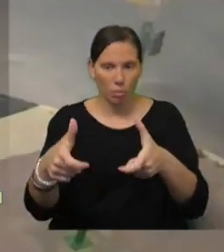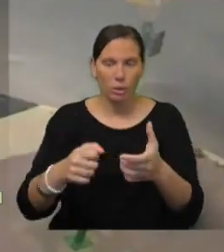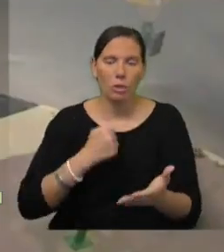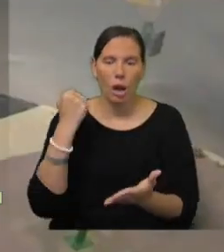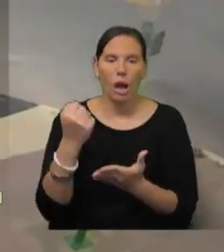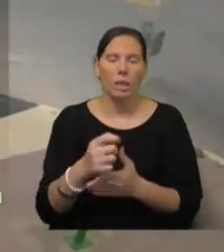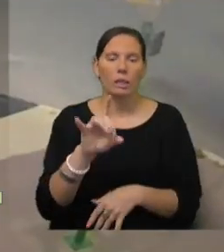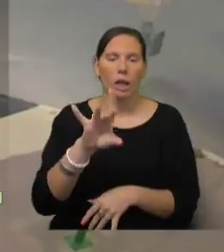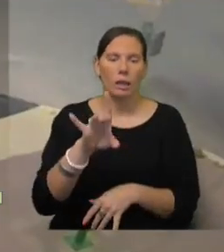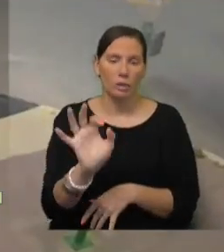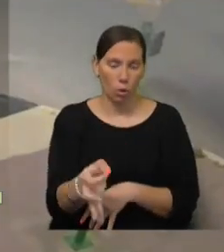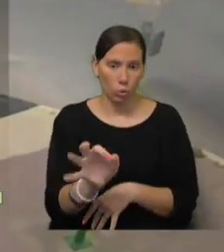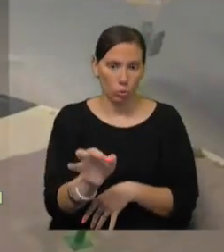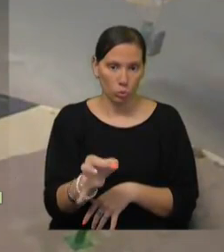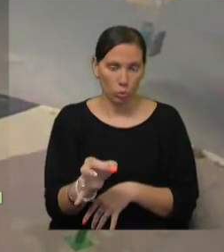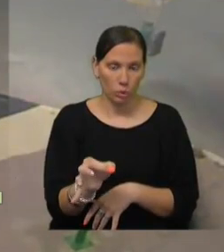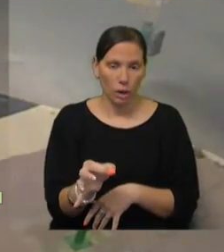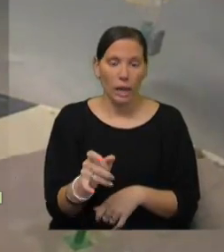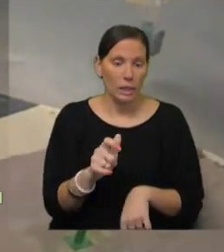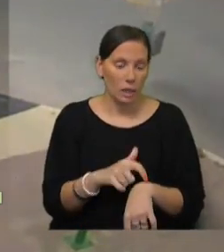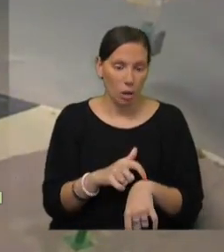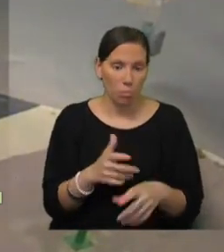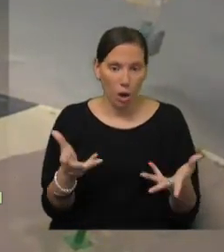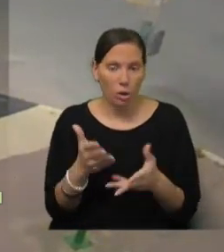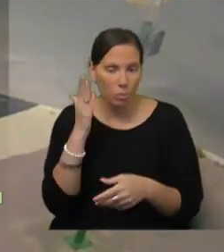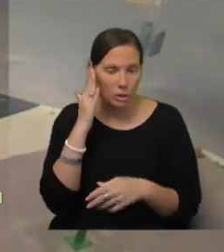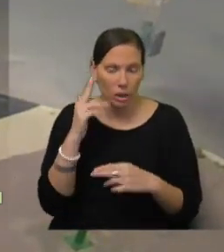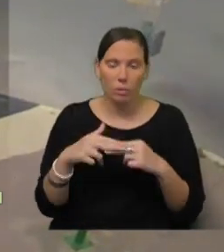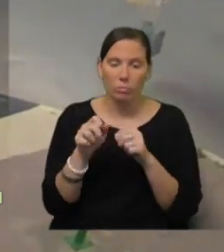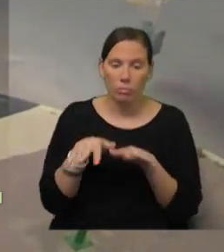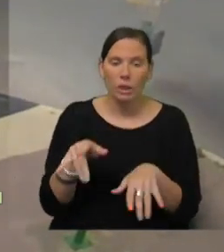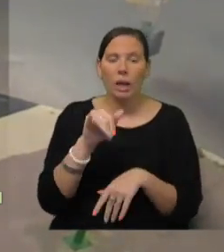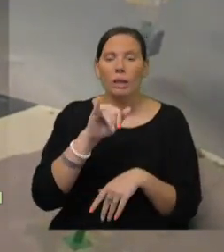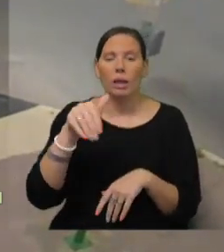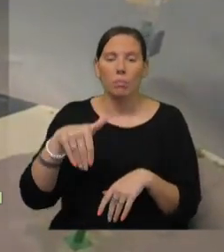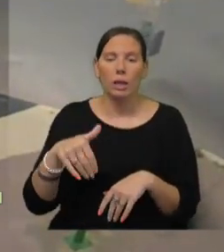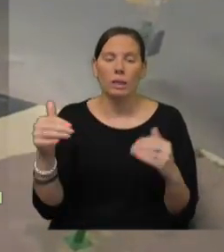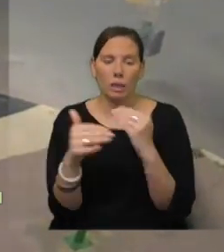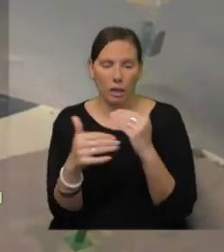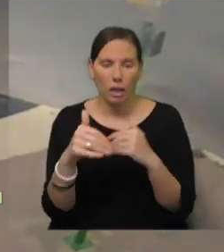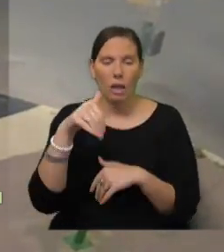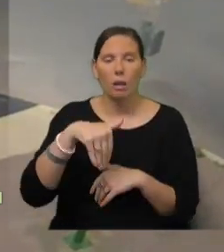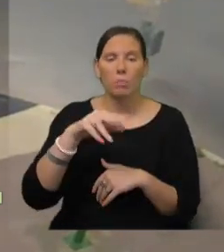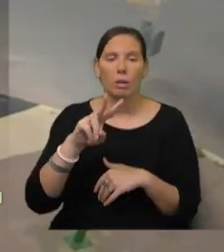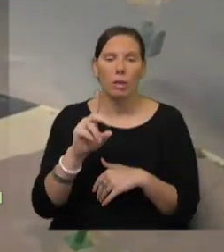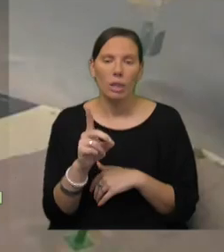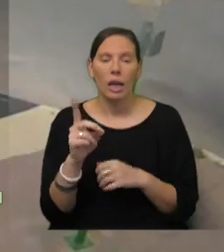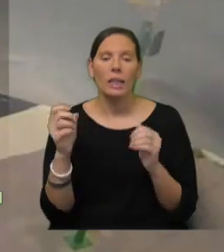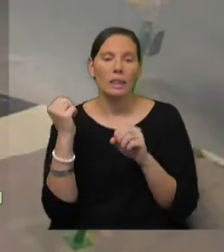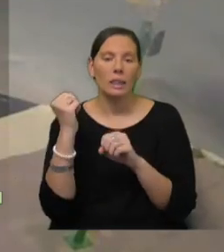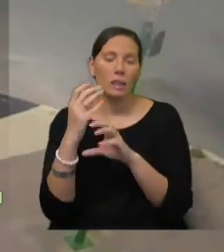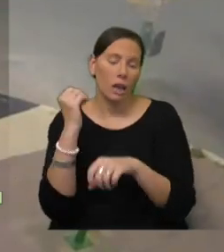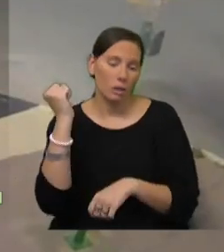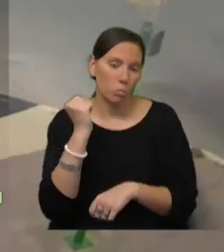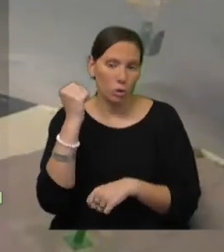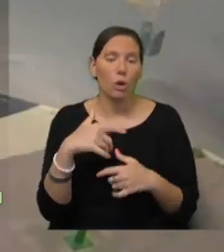el 15 de octubre para seguir en tiempo real en redes @im trito @md transporte cualquier cambio en